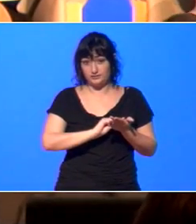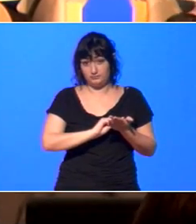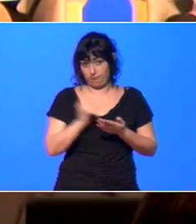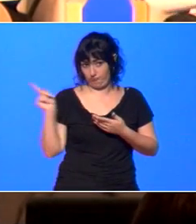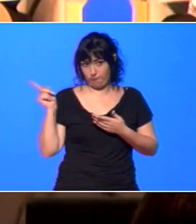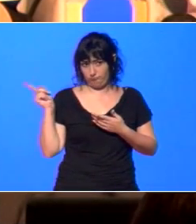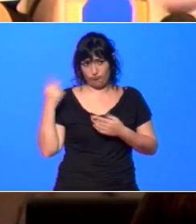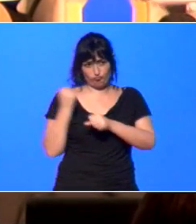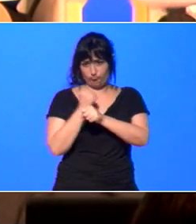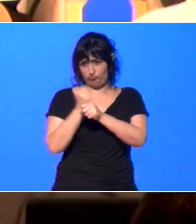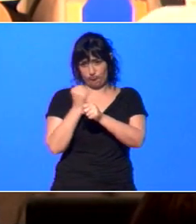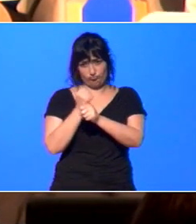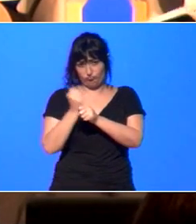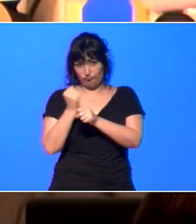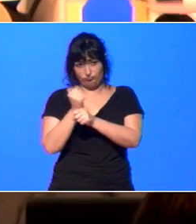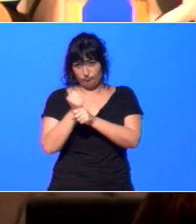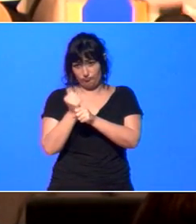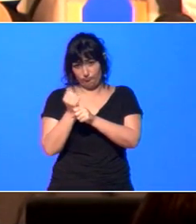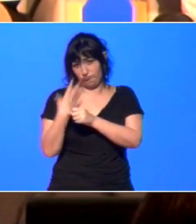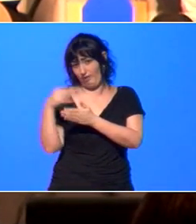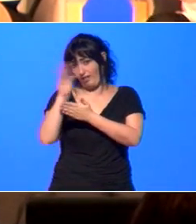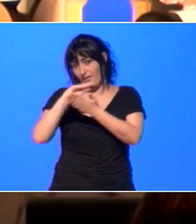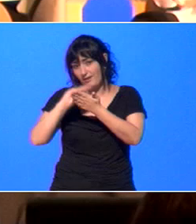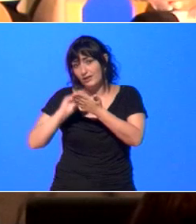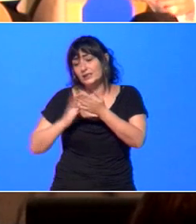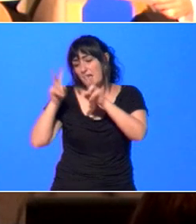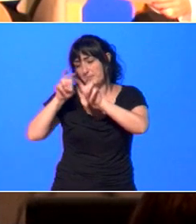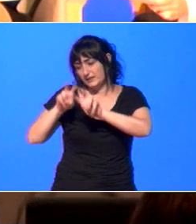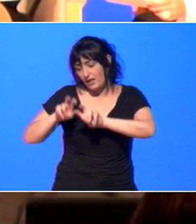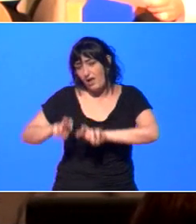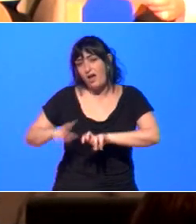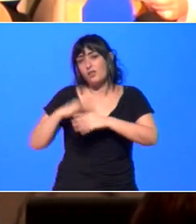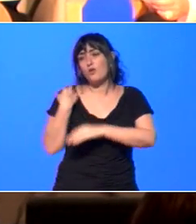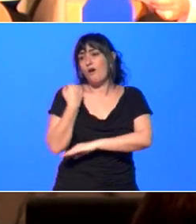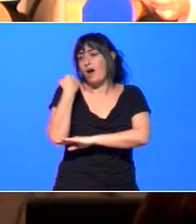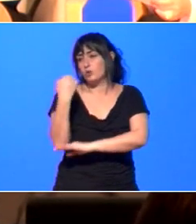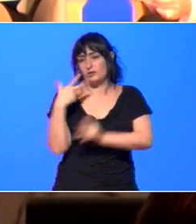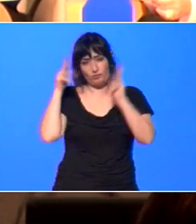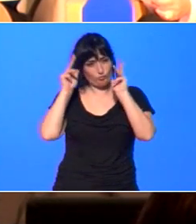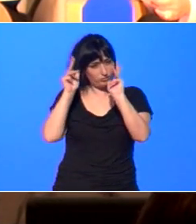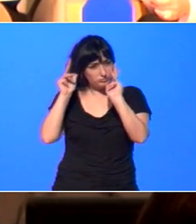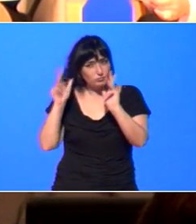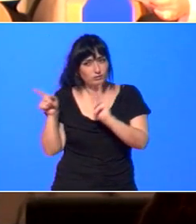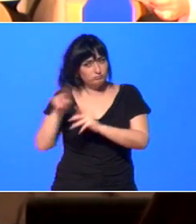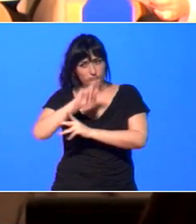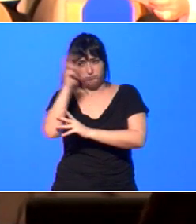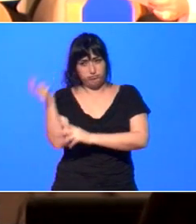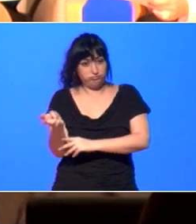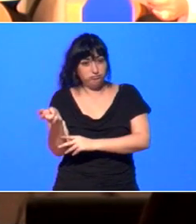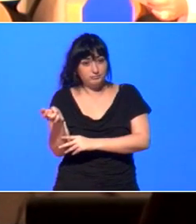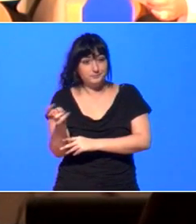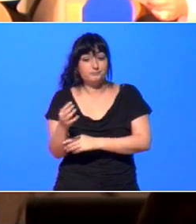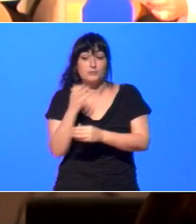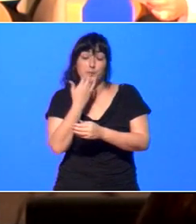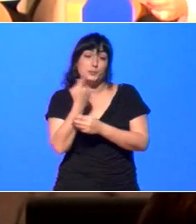activo, pues escribiendo, investigando y apoyando y asesorando, pues una de las